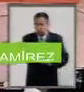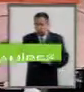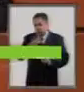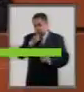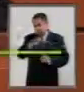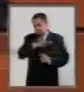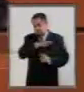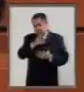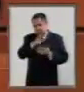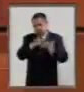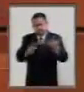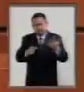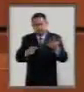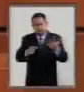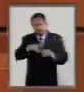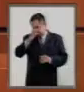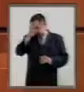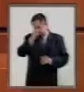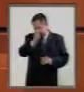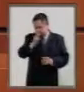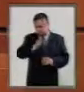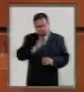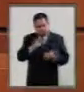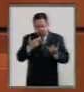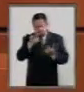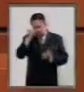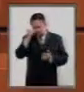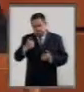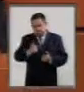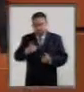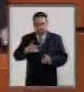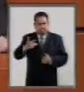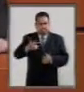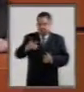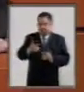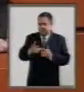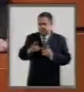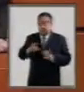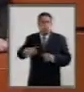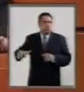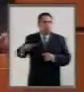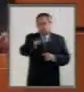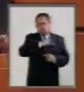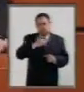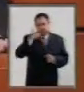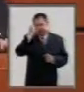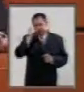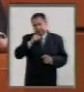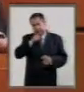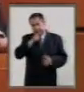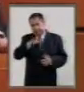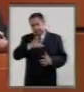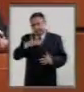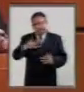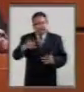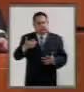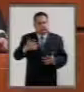que desde luego los compartimos. Es una preocupación que ninguna senadora de la República ni ningún